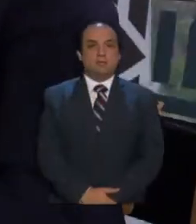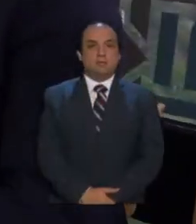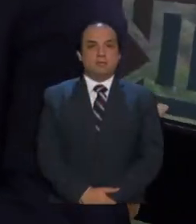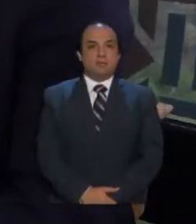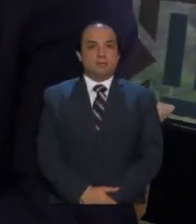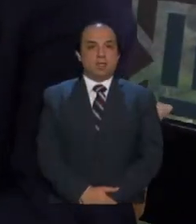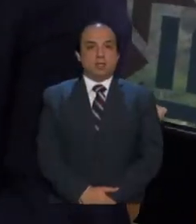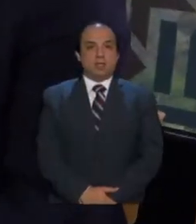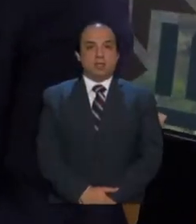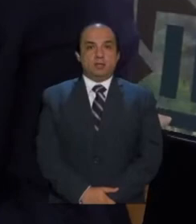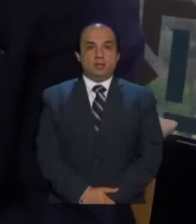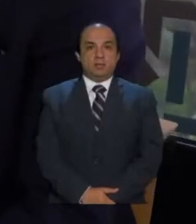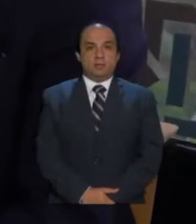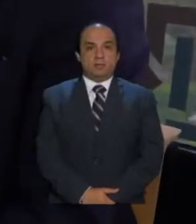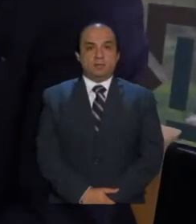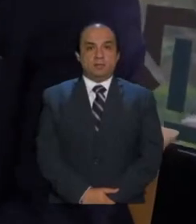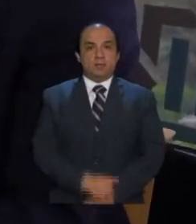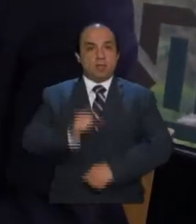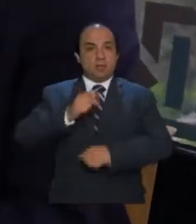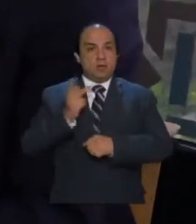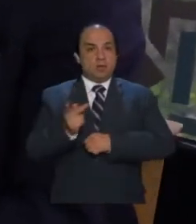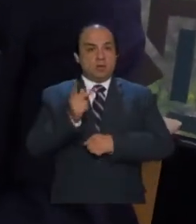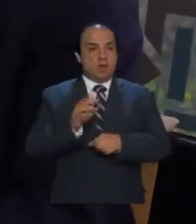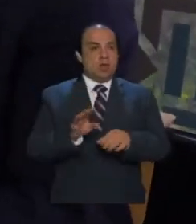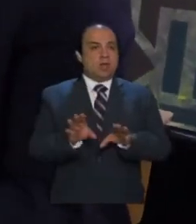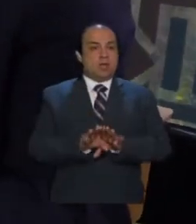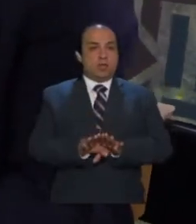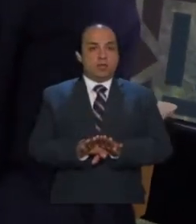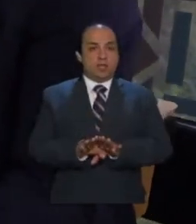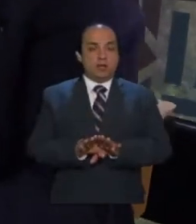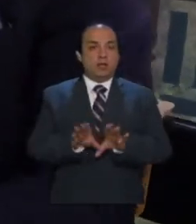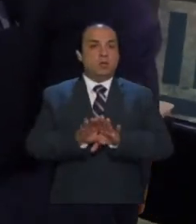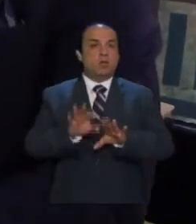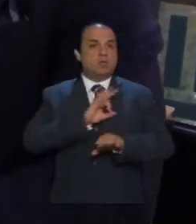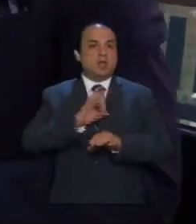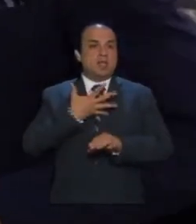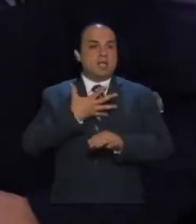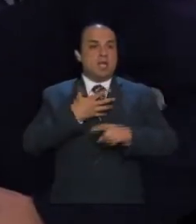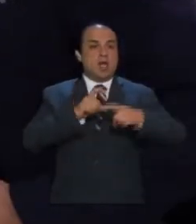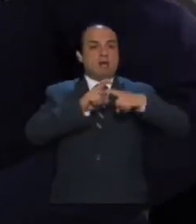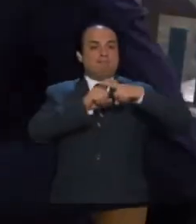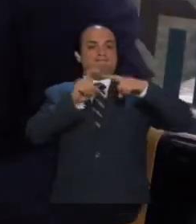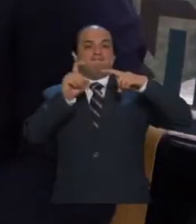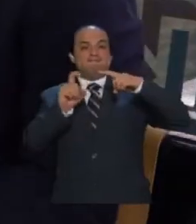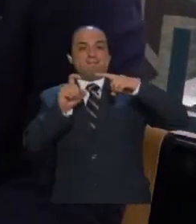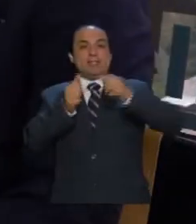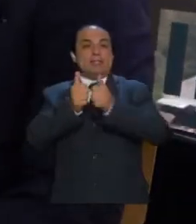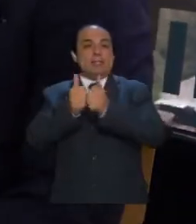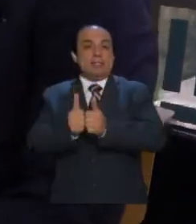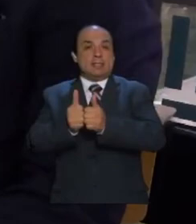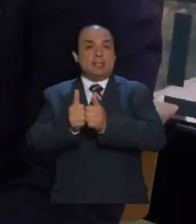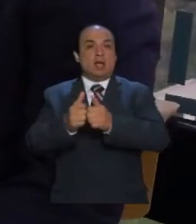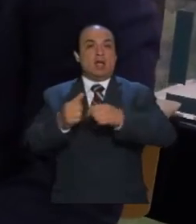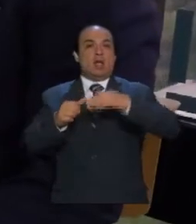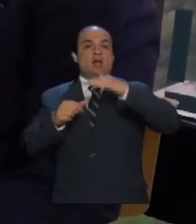exactamente. Otra pregunta es, ¿qué posibilidad hay de quedarse varado? Claro que es decir, sí. Quedarse suspendido en Están terminando de